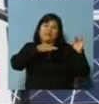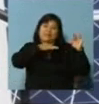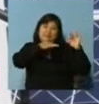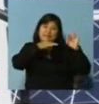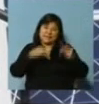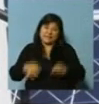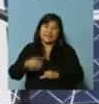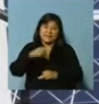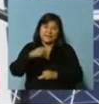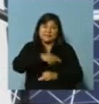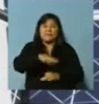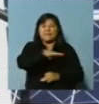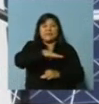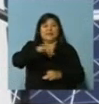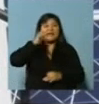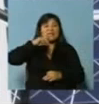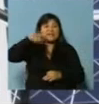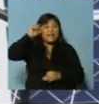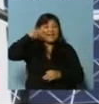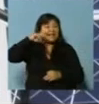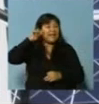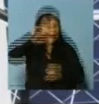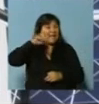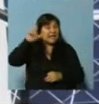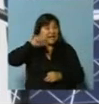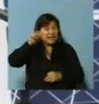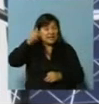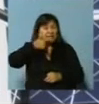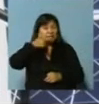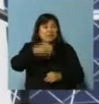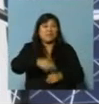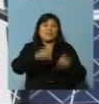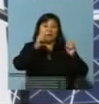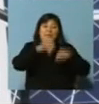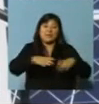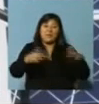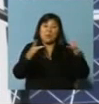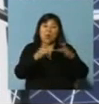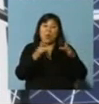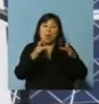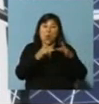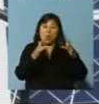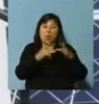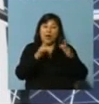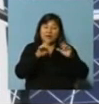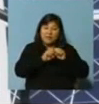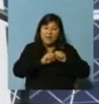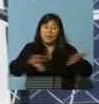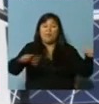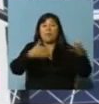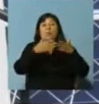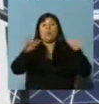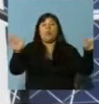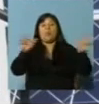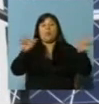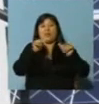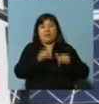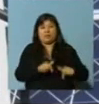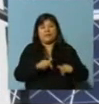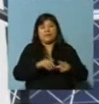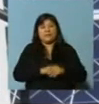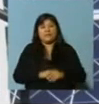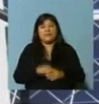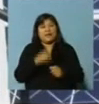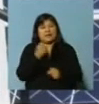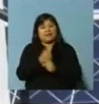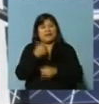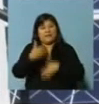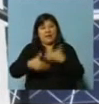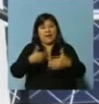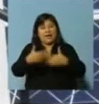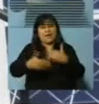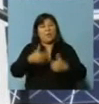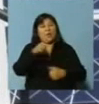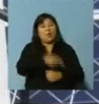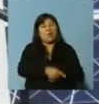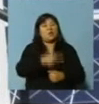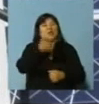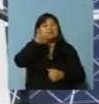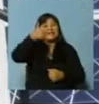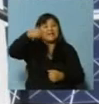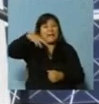Cieneguillas. Allí pusimos en marcha el Wi-Fi público, estamos trabajando con la SAPEM, que es